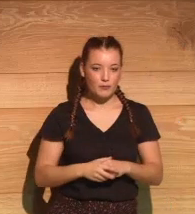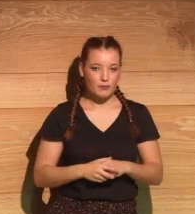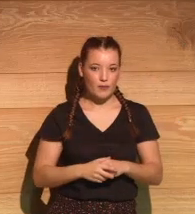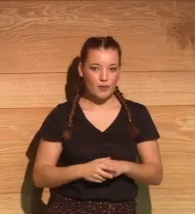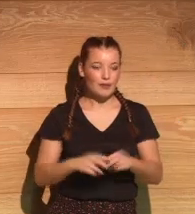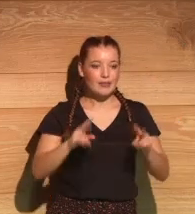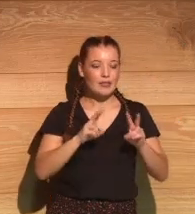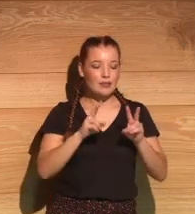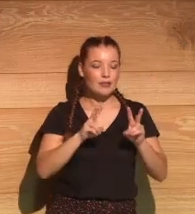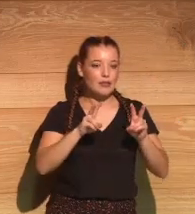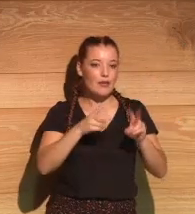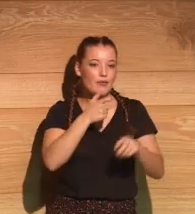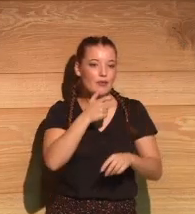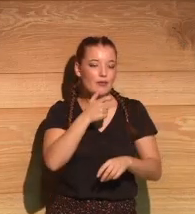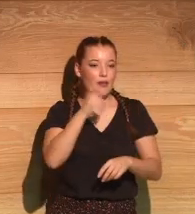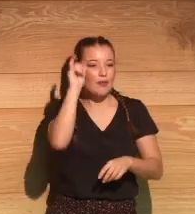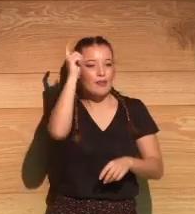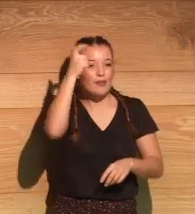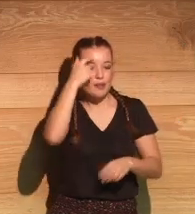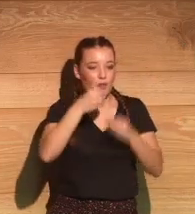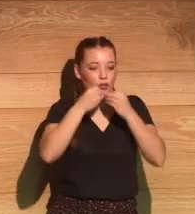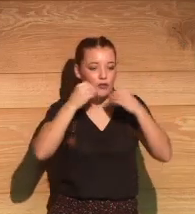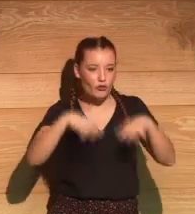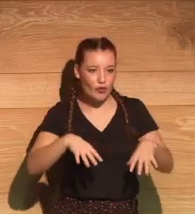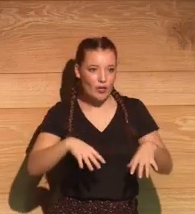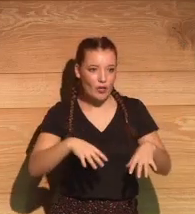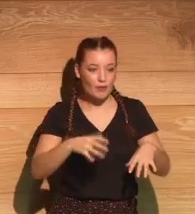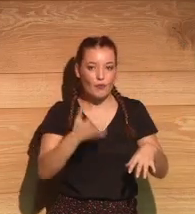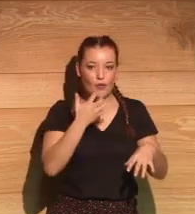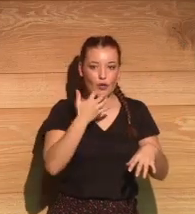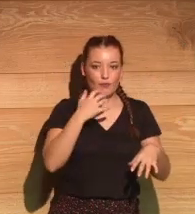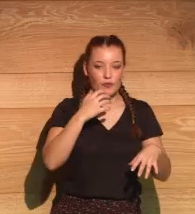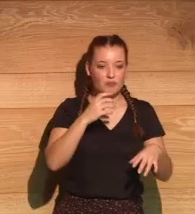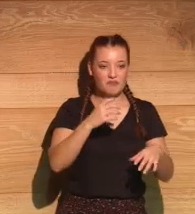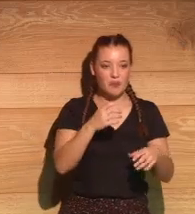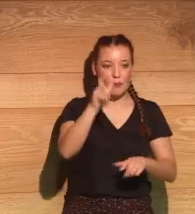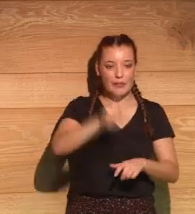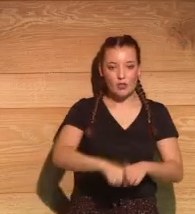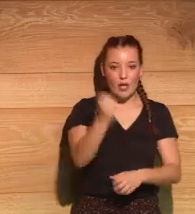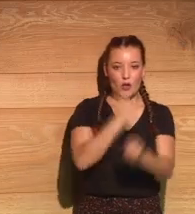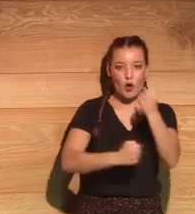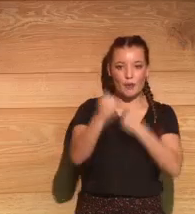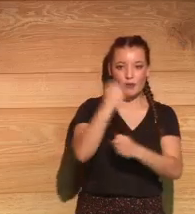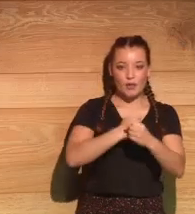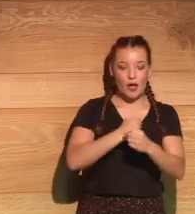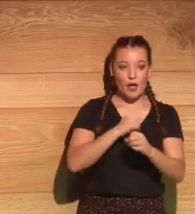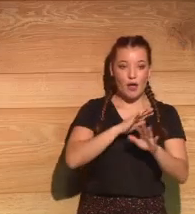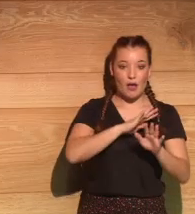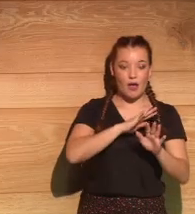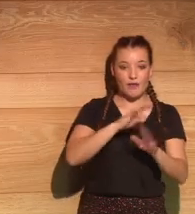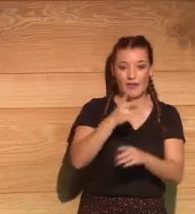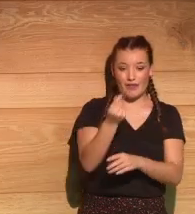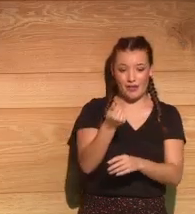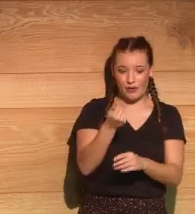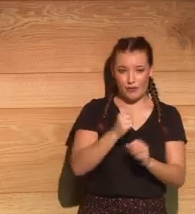históricos. Por ejemplo, si no recuerdo mal, el economista Jevons se arruinó acaparando carbón, porque hizo unos cálculos